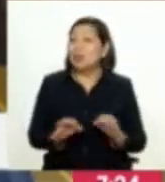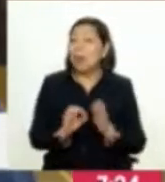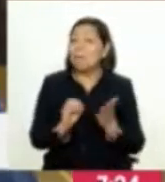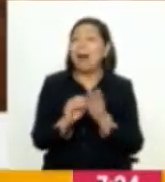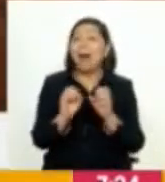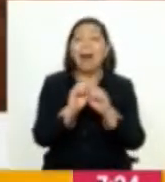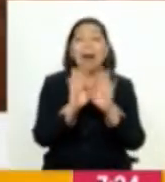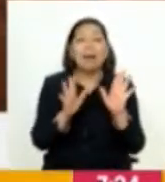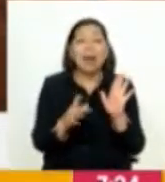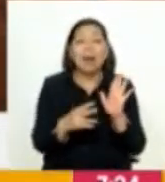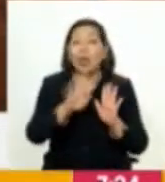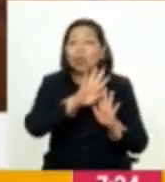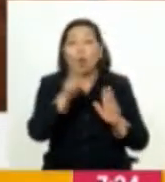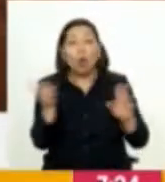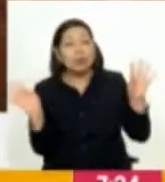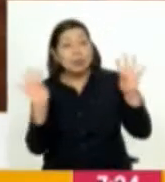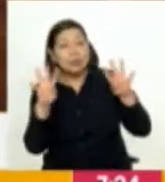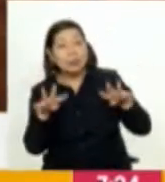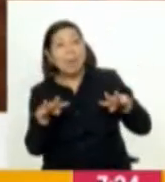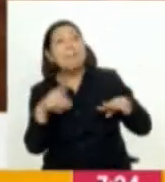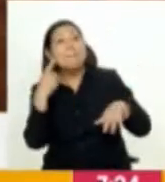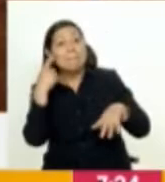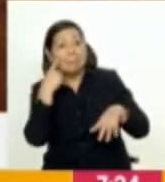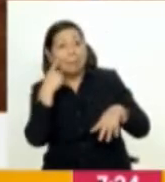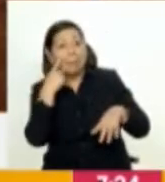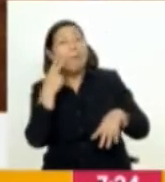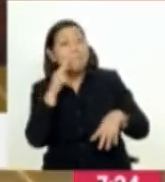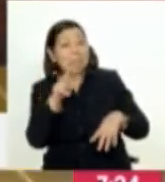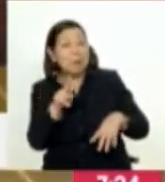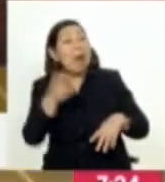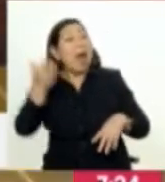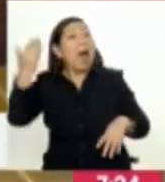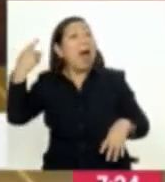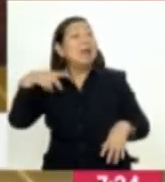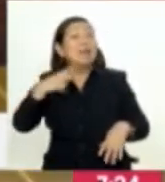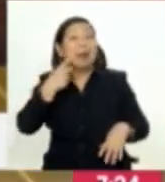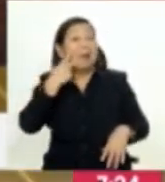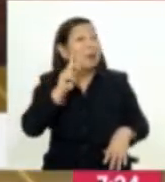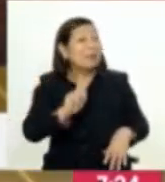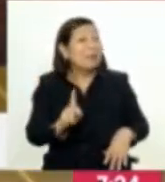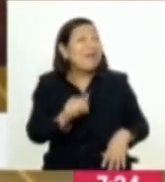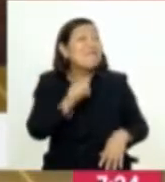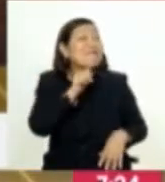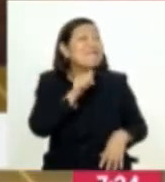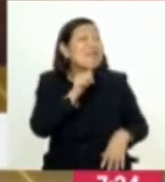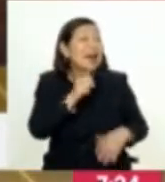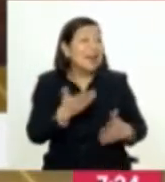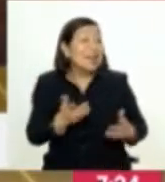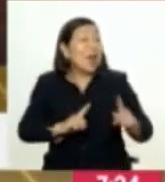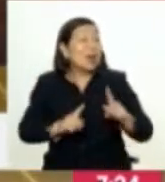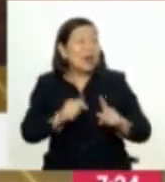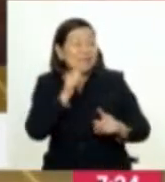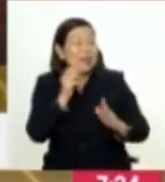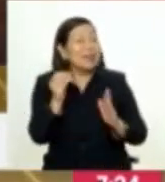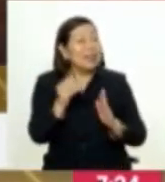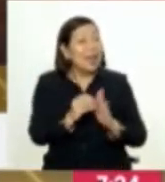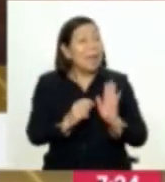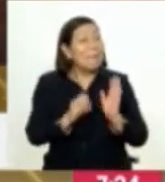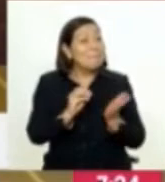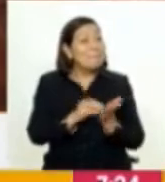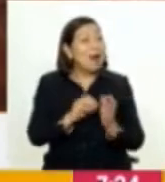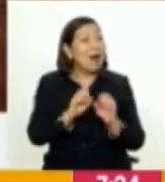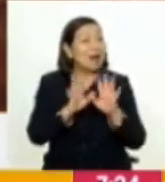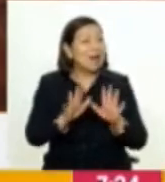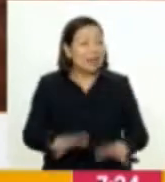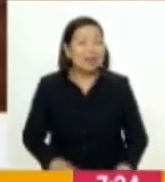transparencia. Y por eso hay autoridades presas también. Ah, por supuesto, pero también hay algunas que falta meter a la cárcel. Sí,